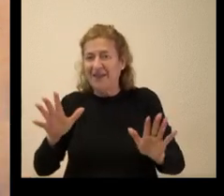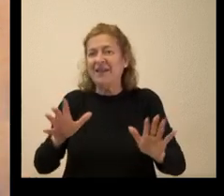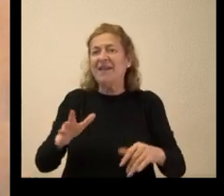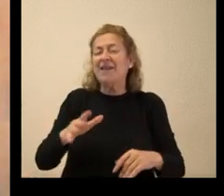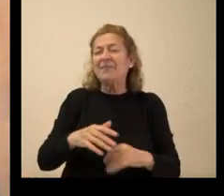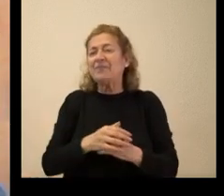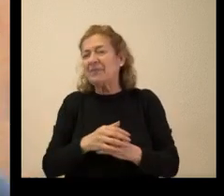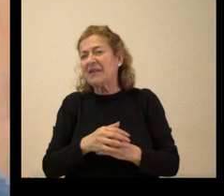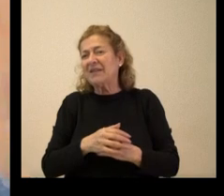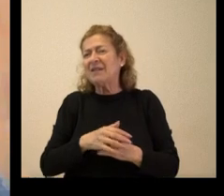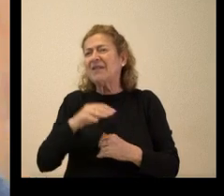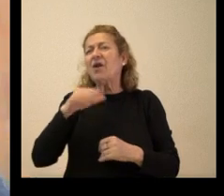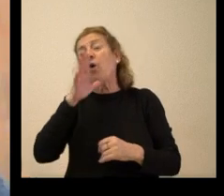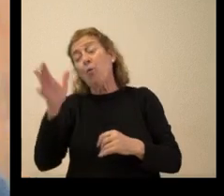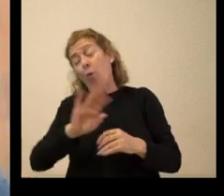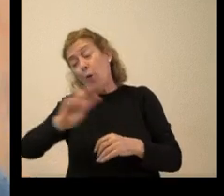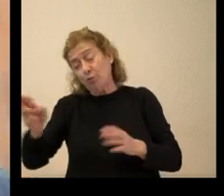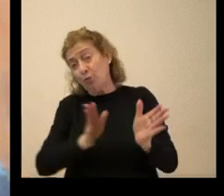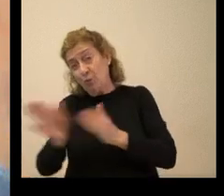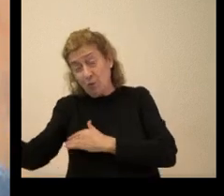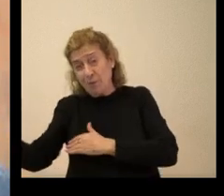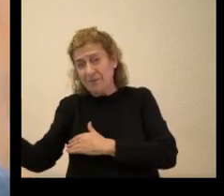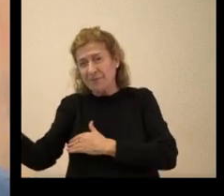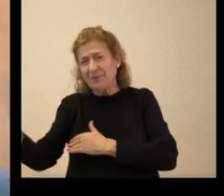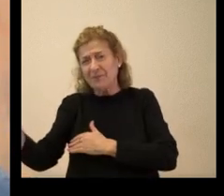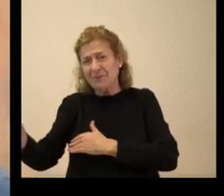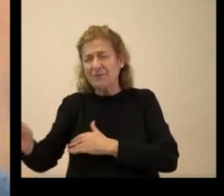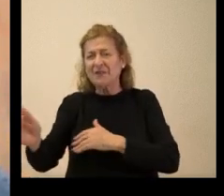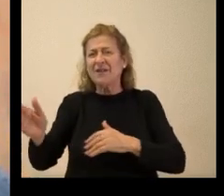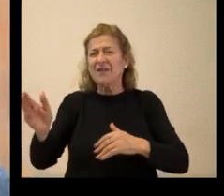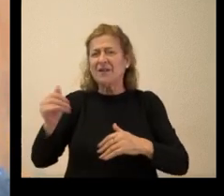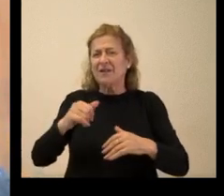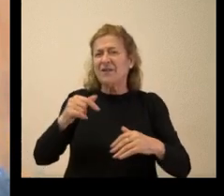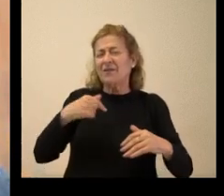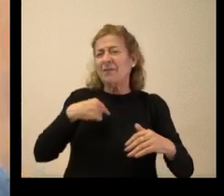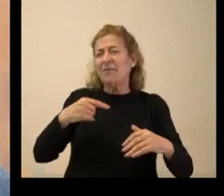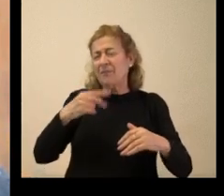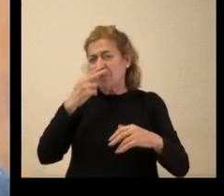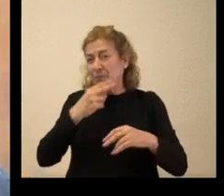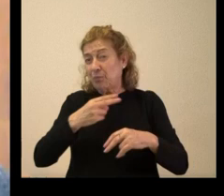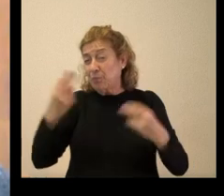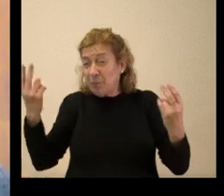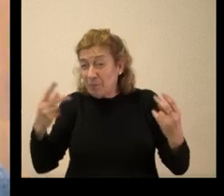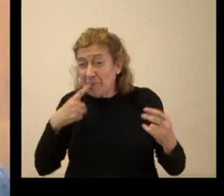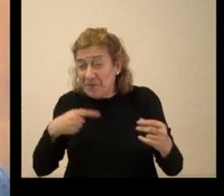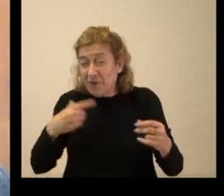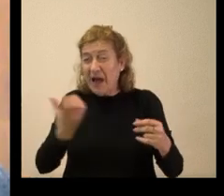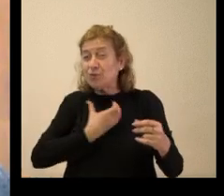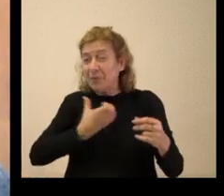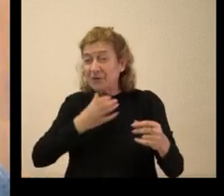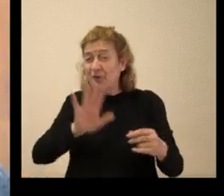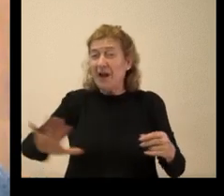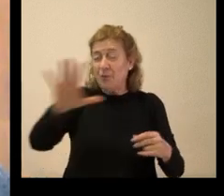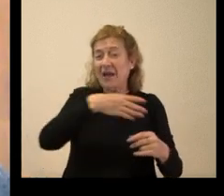hay en bigor ahora mismo por otro lado bueno hemos publicado corroborado en varios ayuntamientos de la